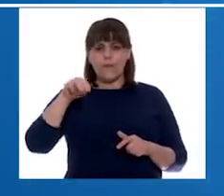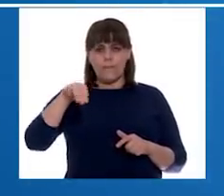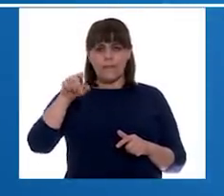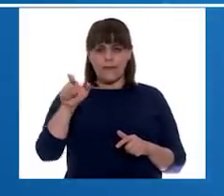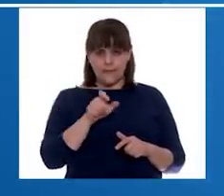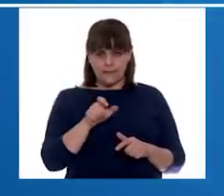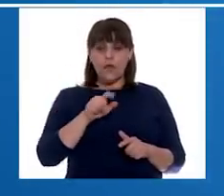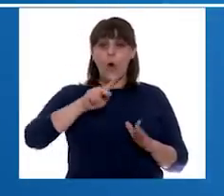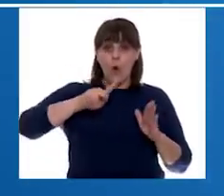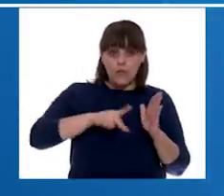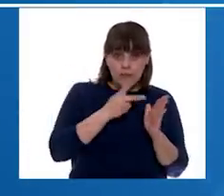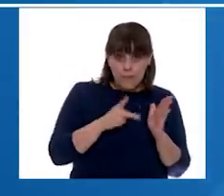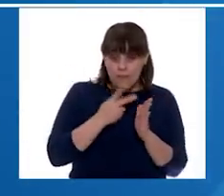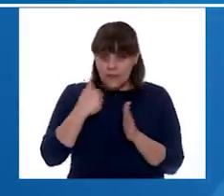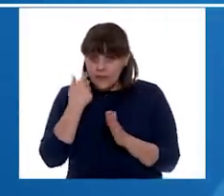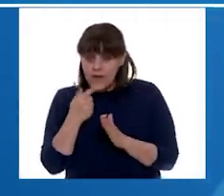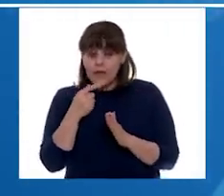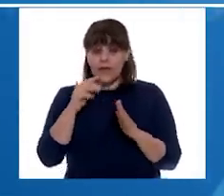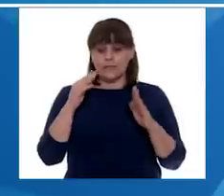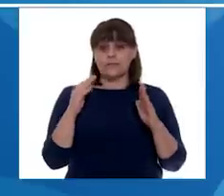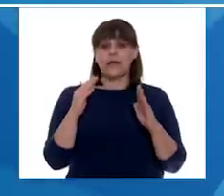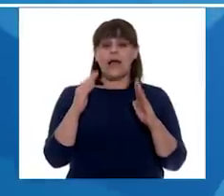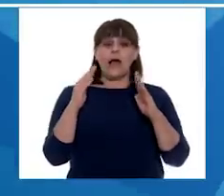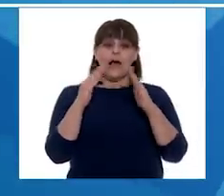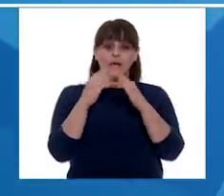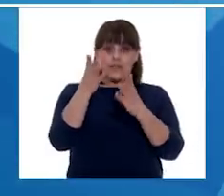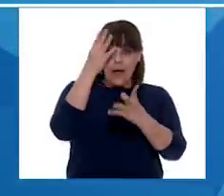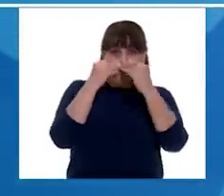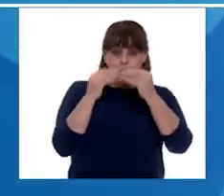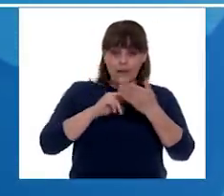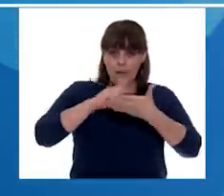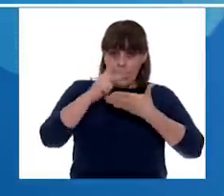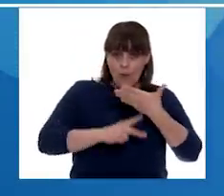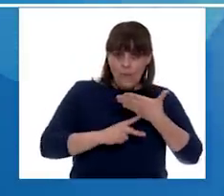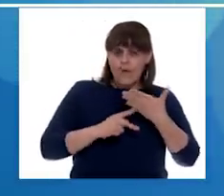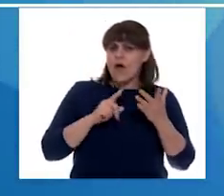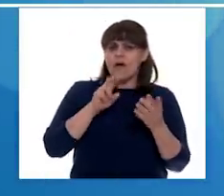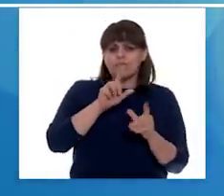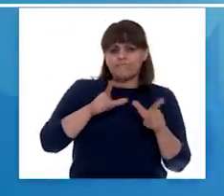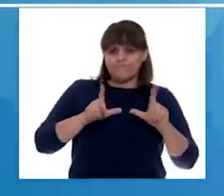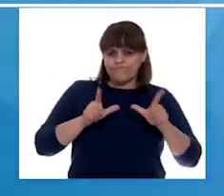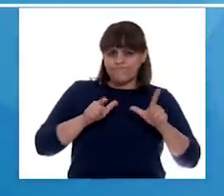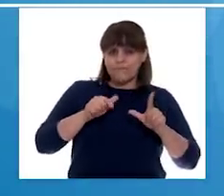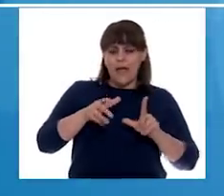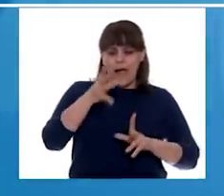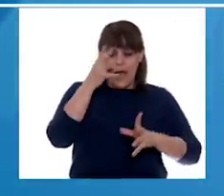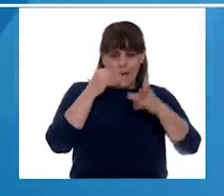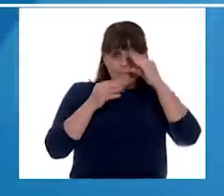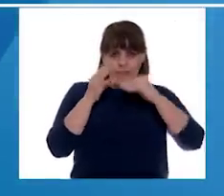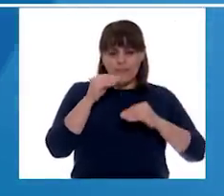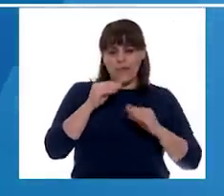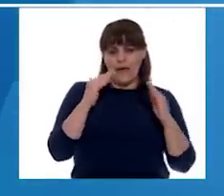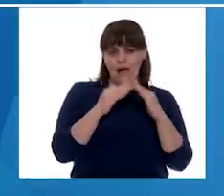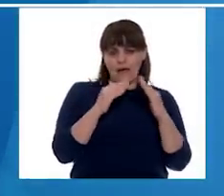Si quieres volver a ver los programas de Aprende en Casa, los puedes encontrar en la siguiente liga: